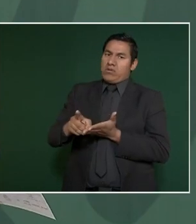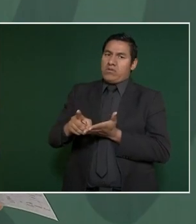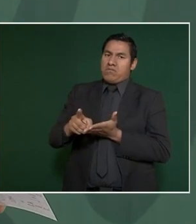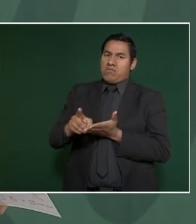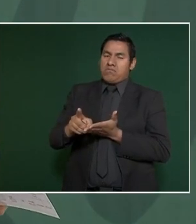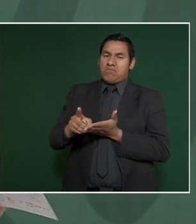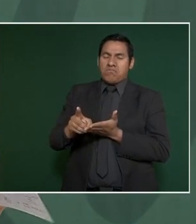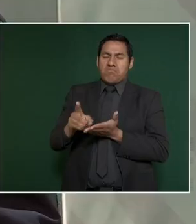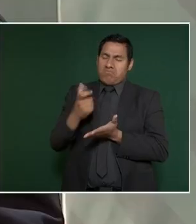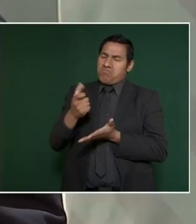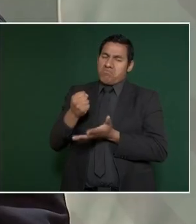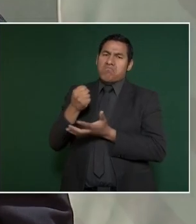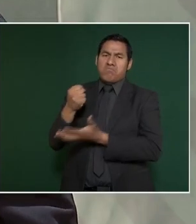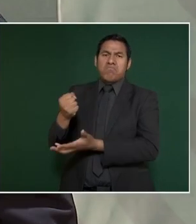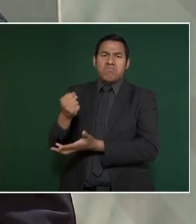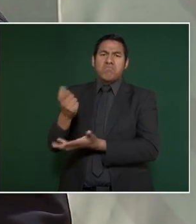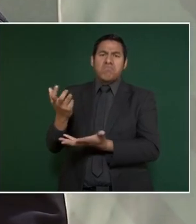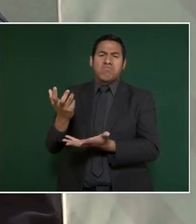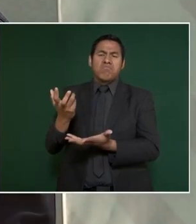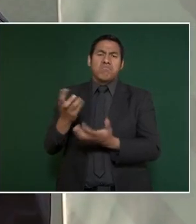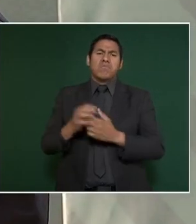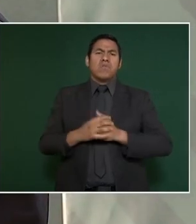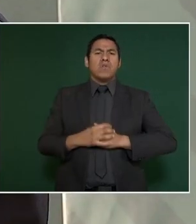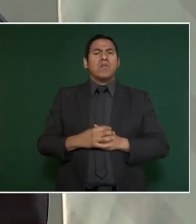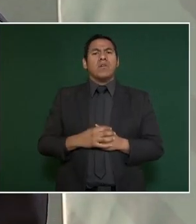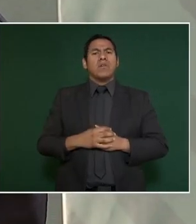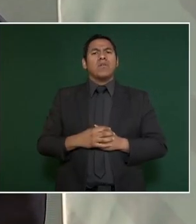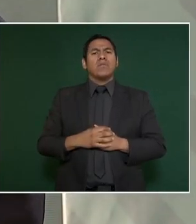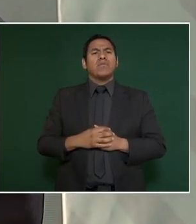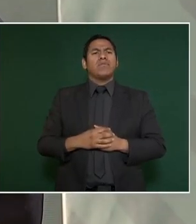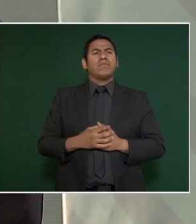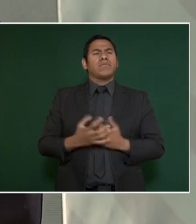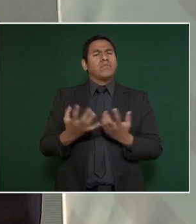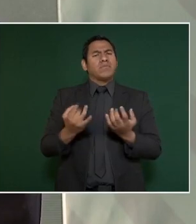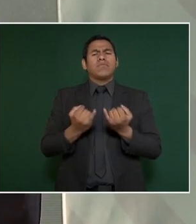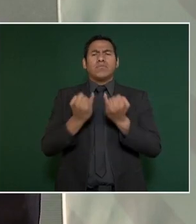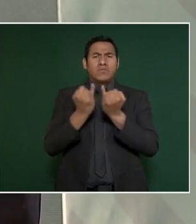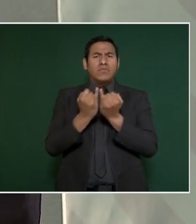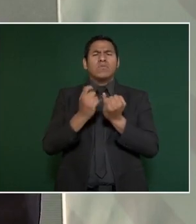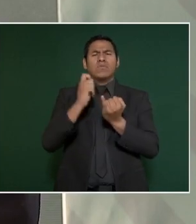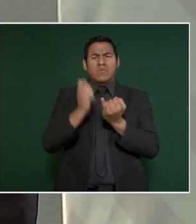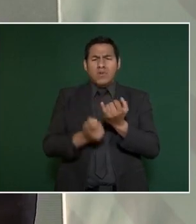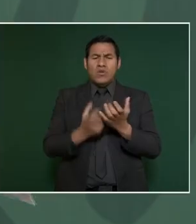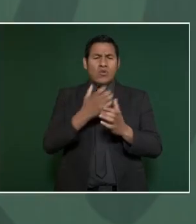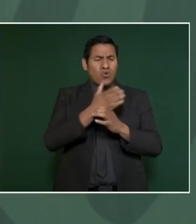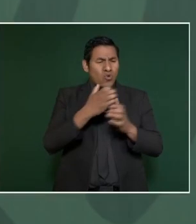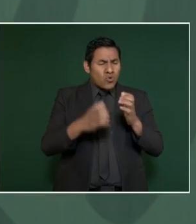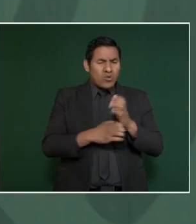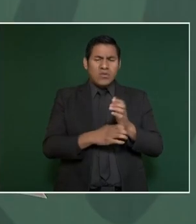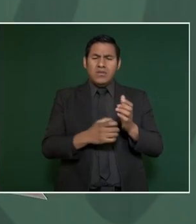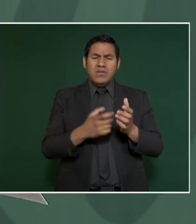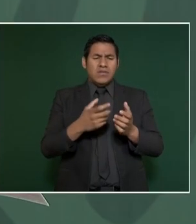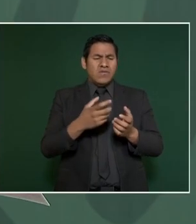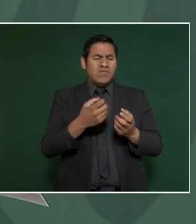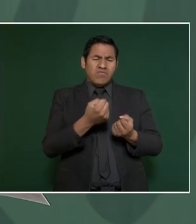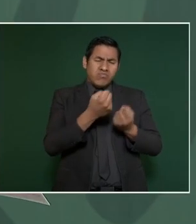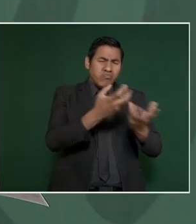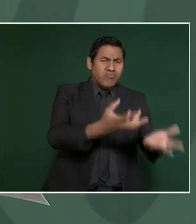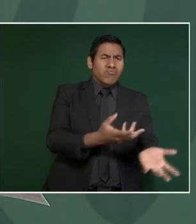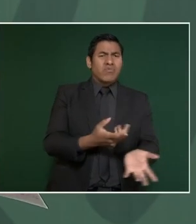corresponde eh estamos entregando apoyos tandas para el